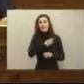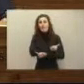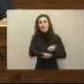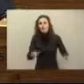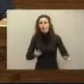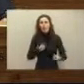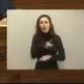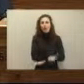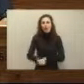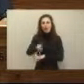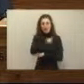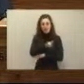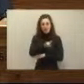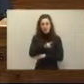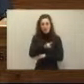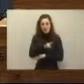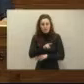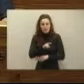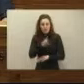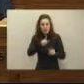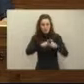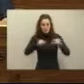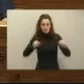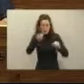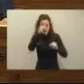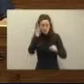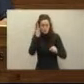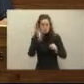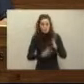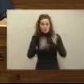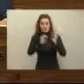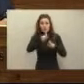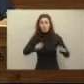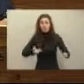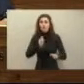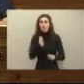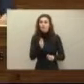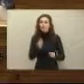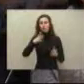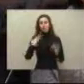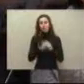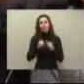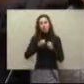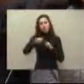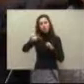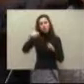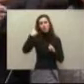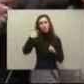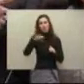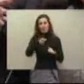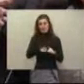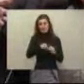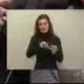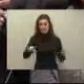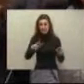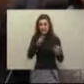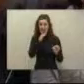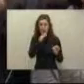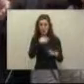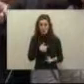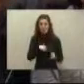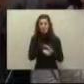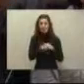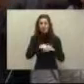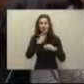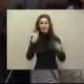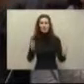y menos deliberadamente, a los asturianos, y especialmente a los perfectores del salario social. Sí me gustaría saber qué cuestiones ha hecho el Gobierno para la